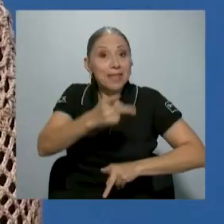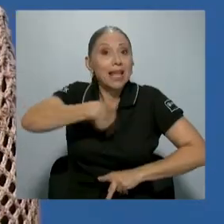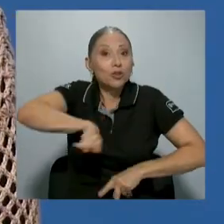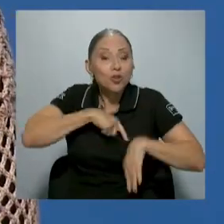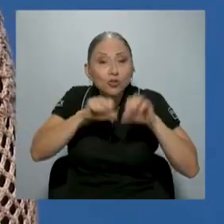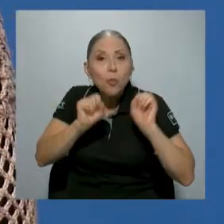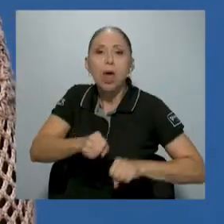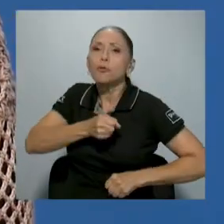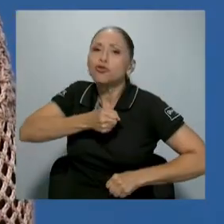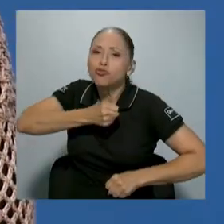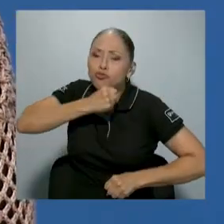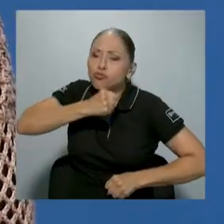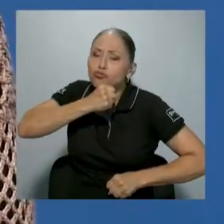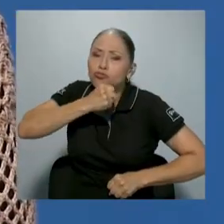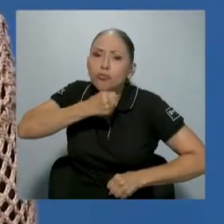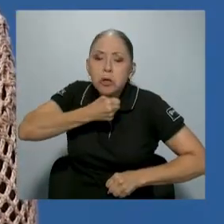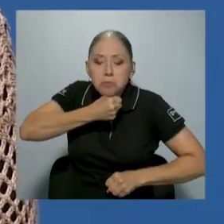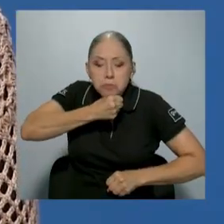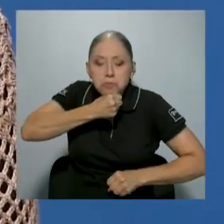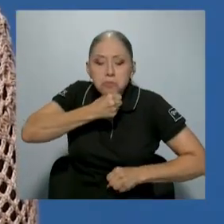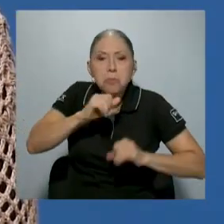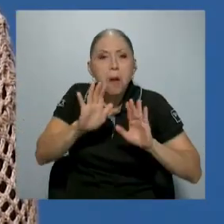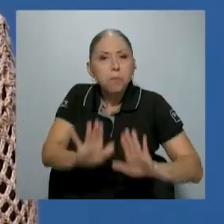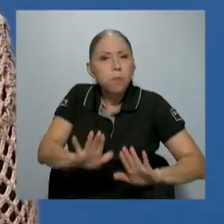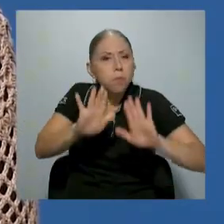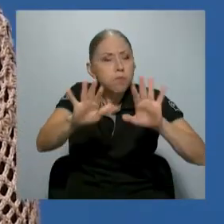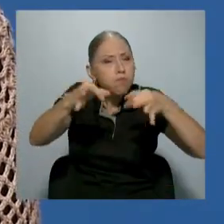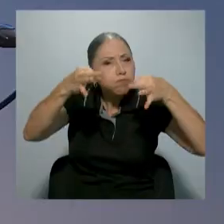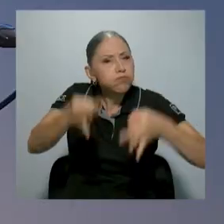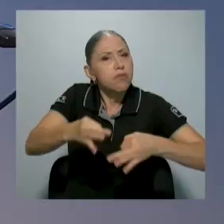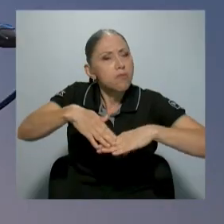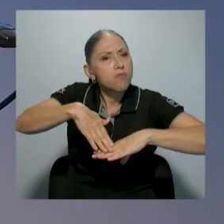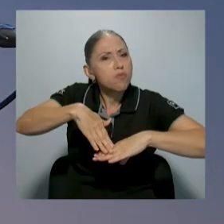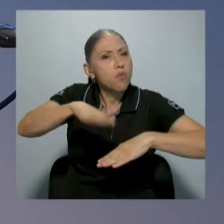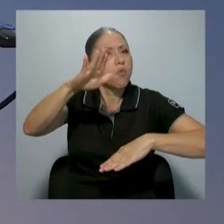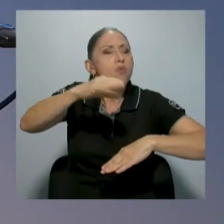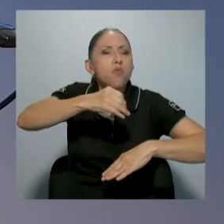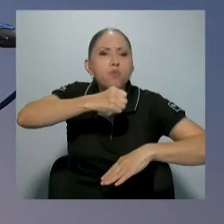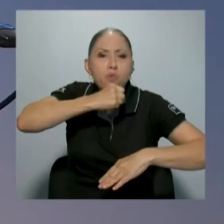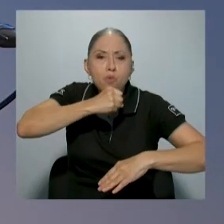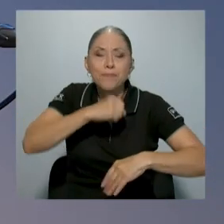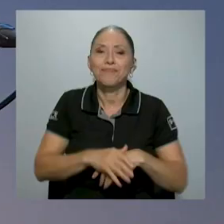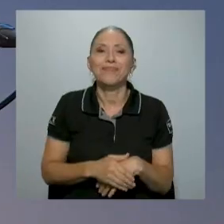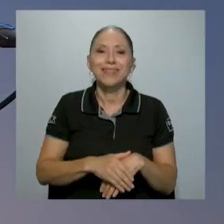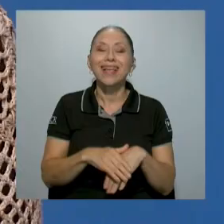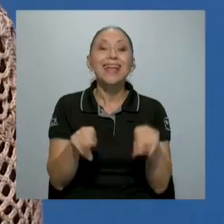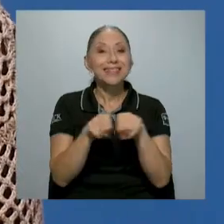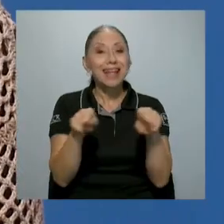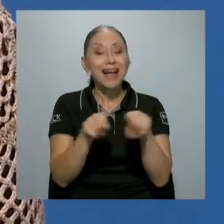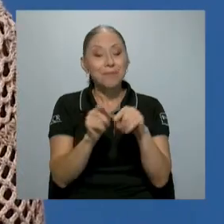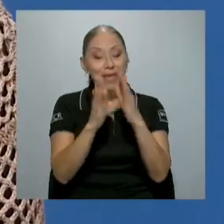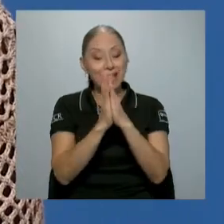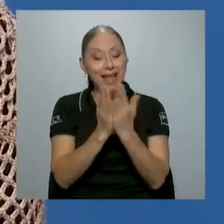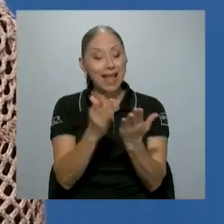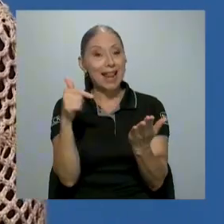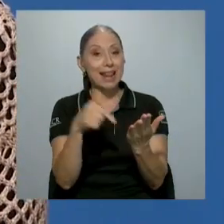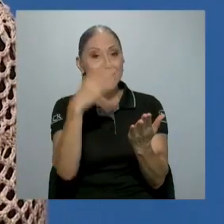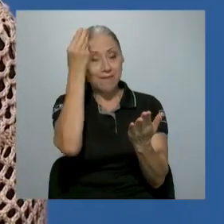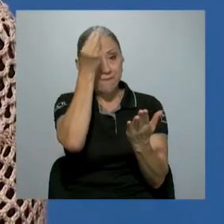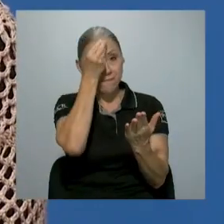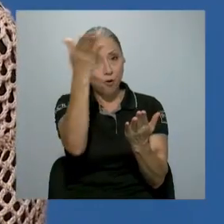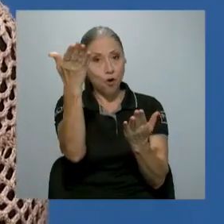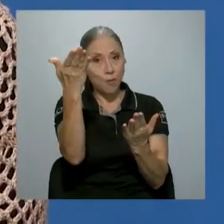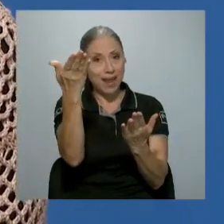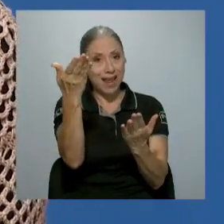Otro aspecto que quisiera señalar del informe es que efectivamente lanza una